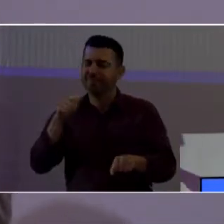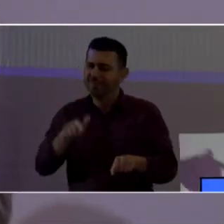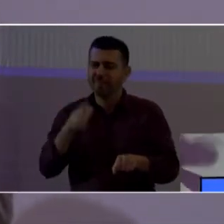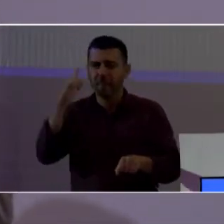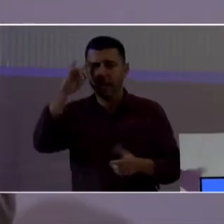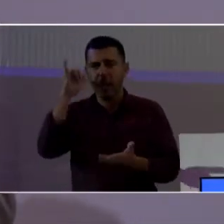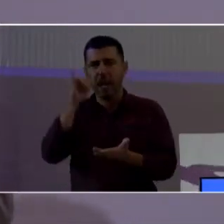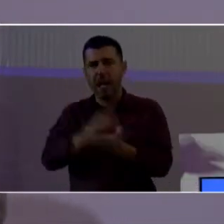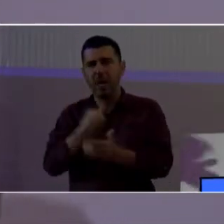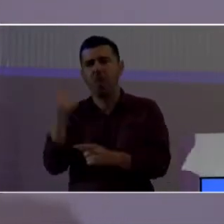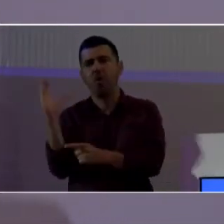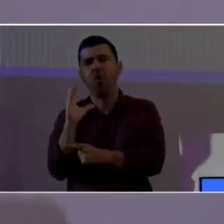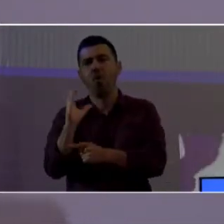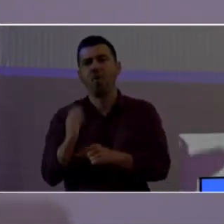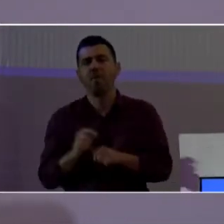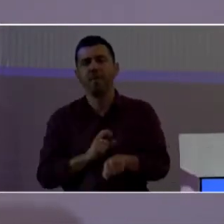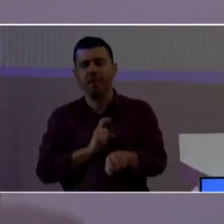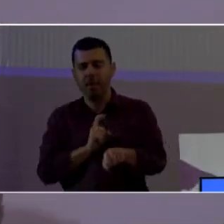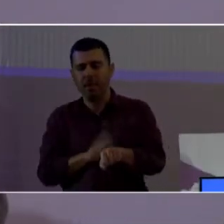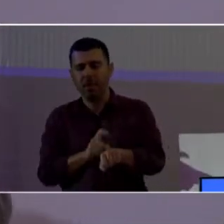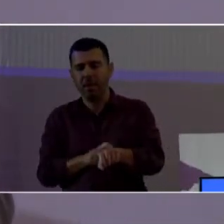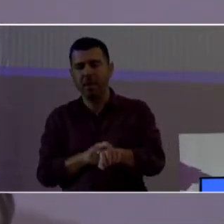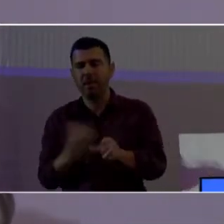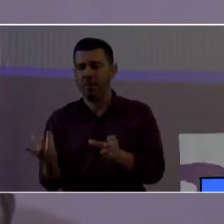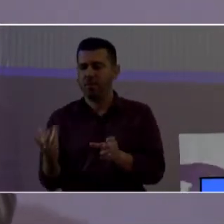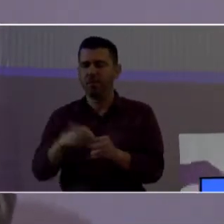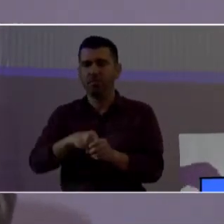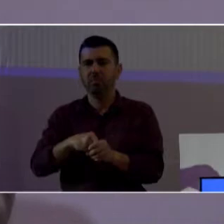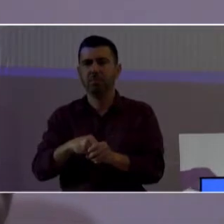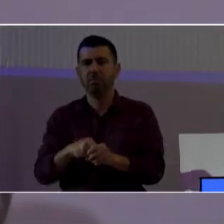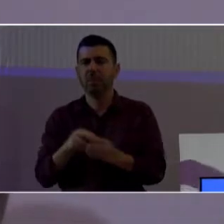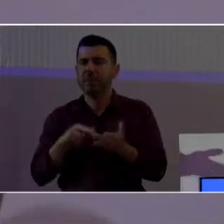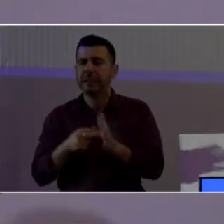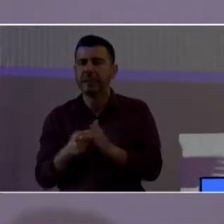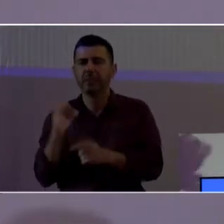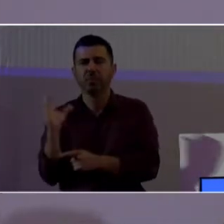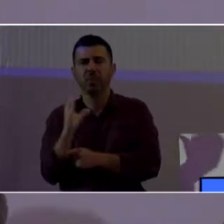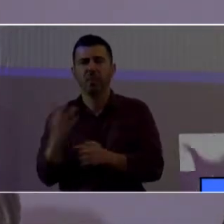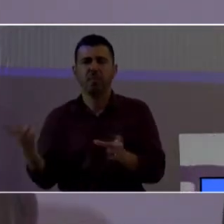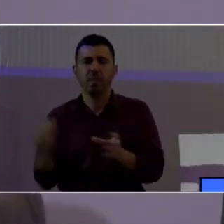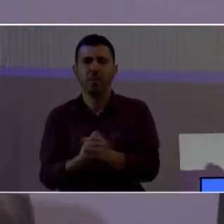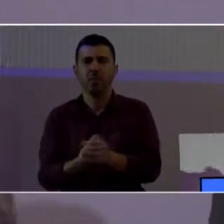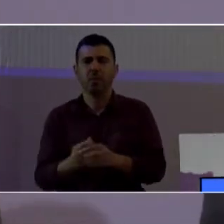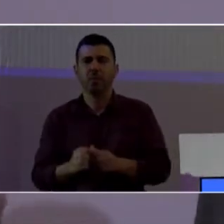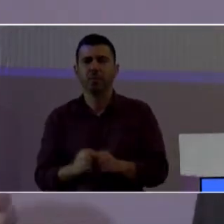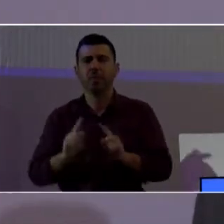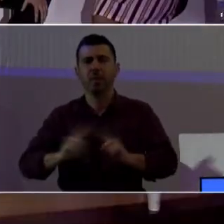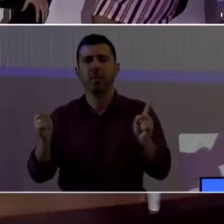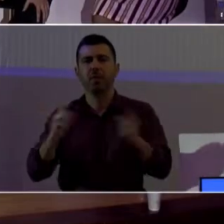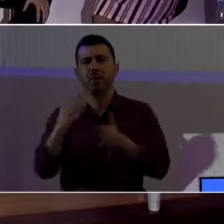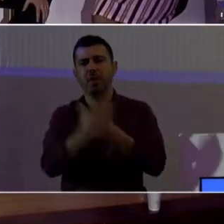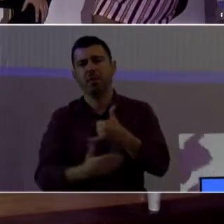decisiones para que seamos incluyentes y lleguemos a tener un país diferente. Muchas gracias.